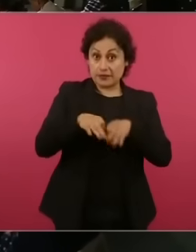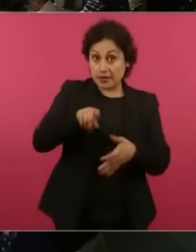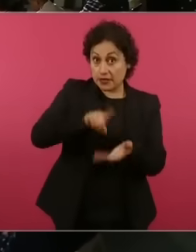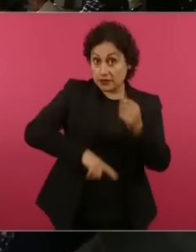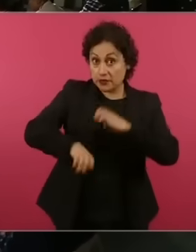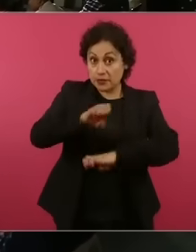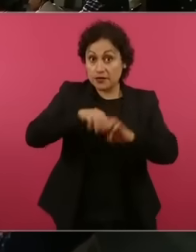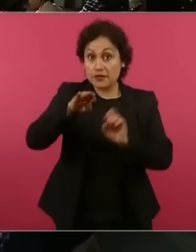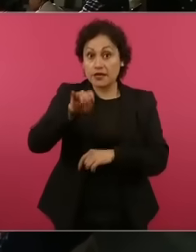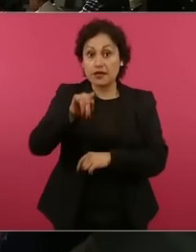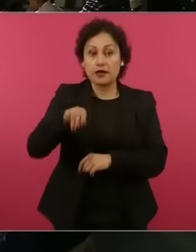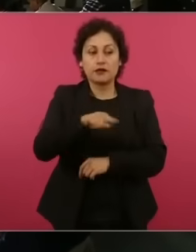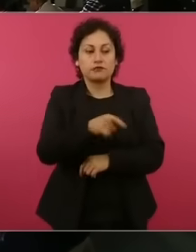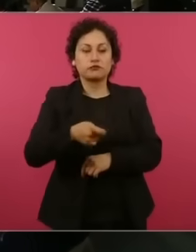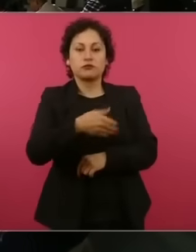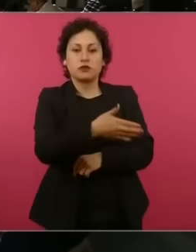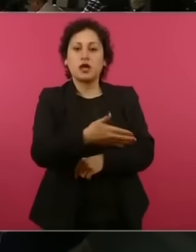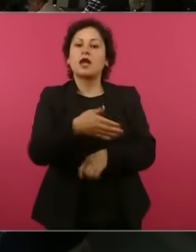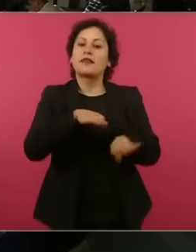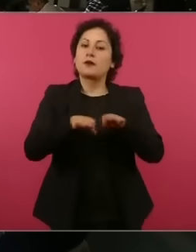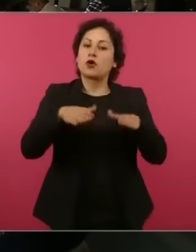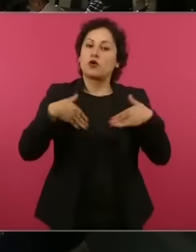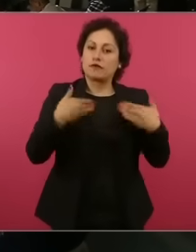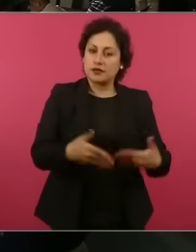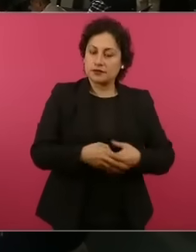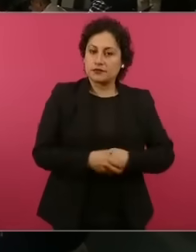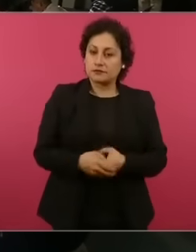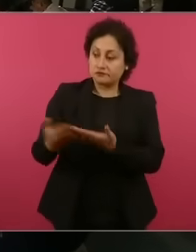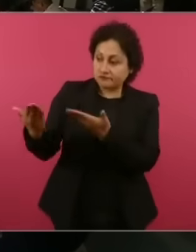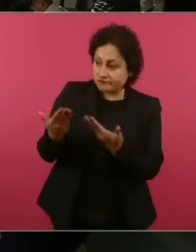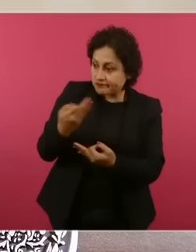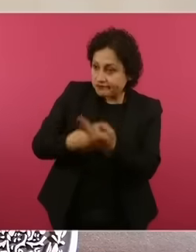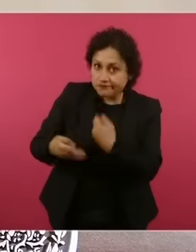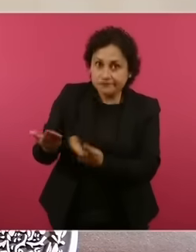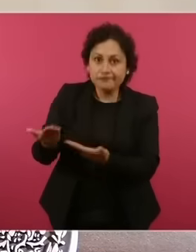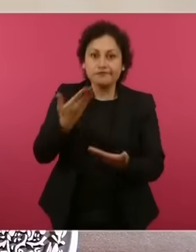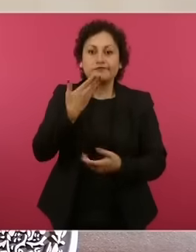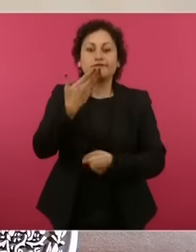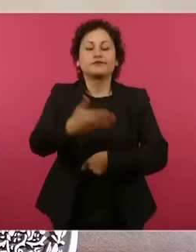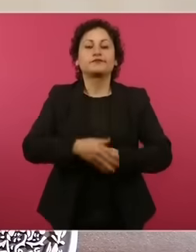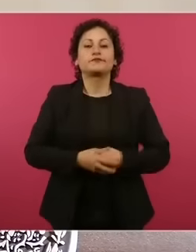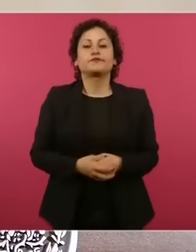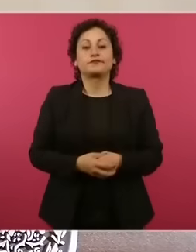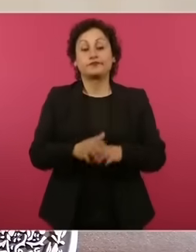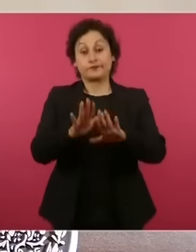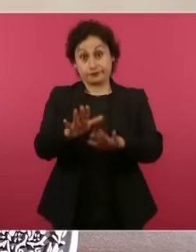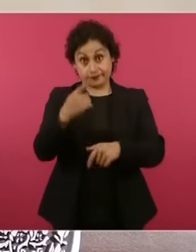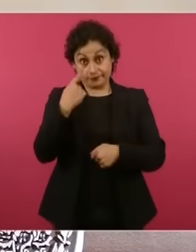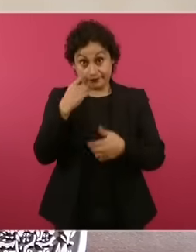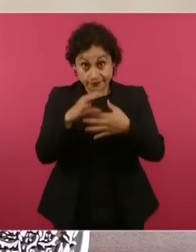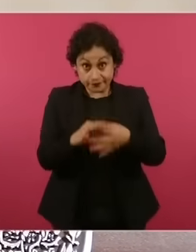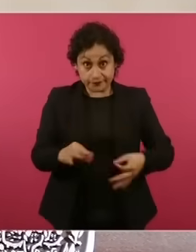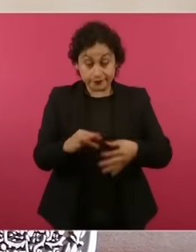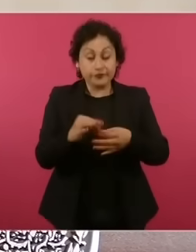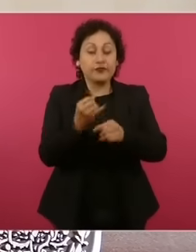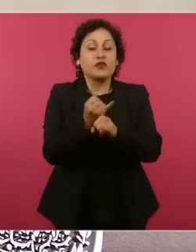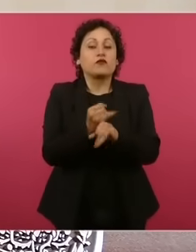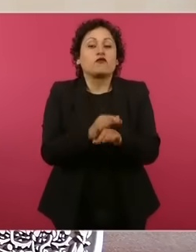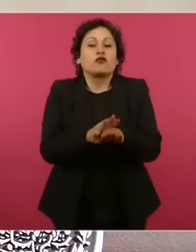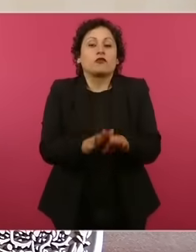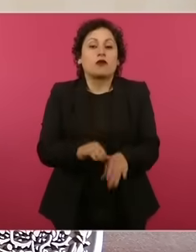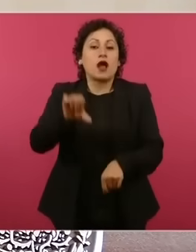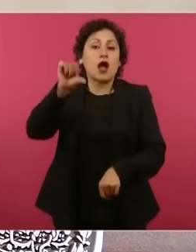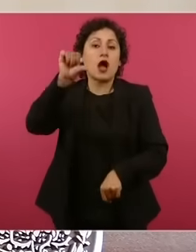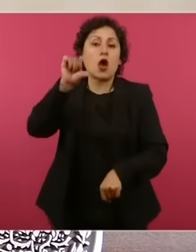bienvenida a este espacio. Adelante, por favor. Informar que hoy se alcanza un